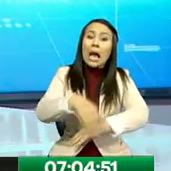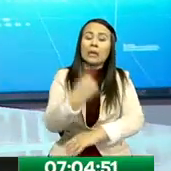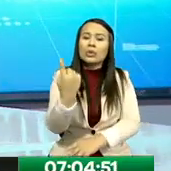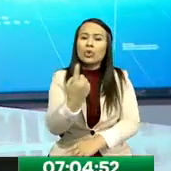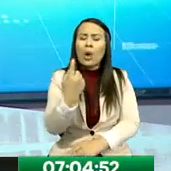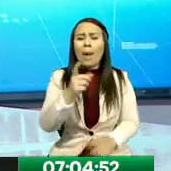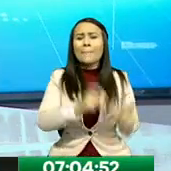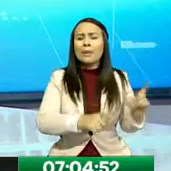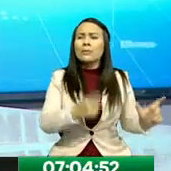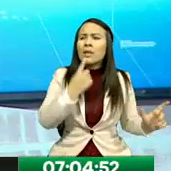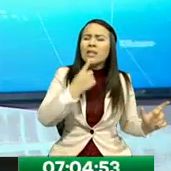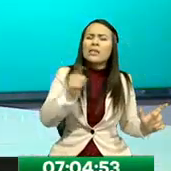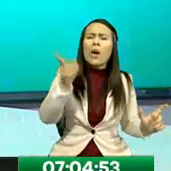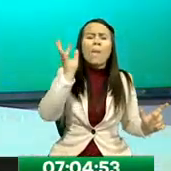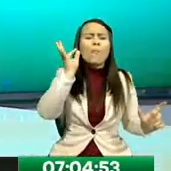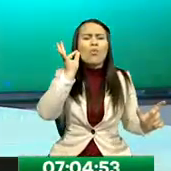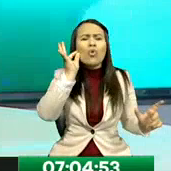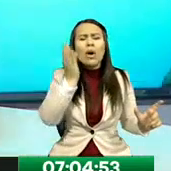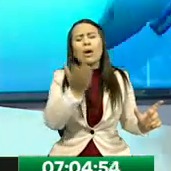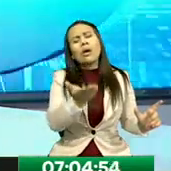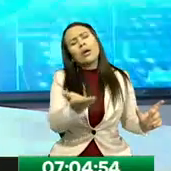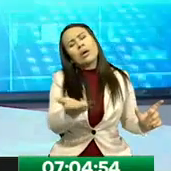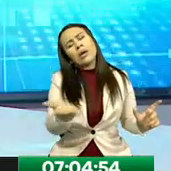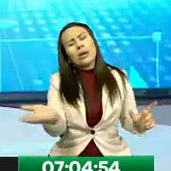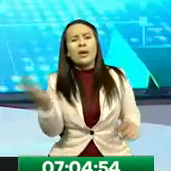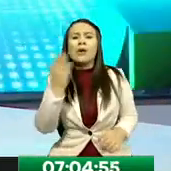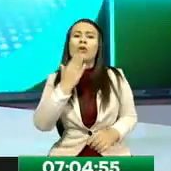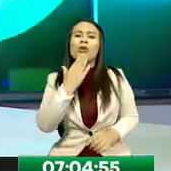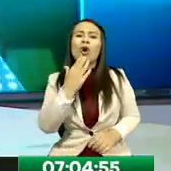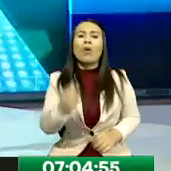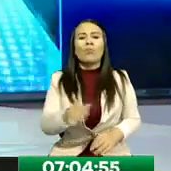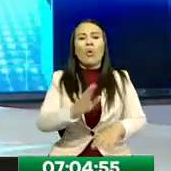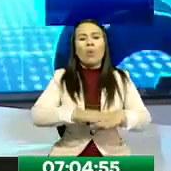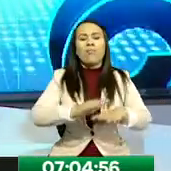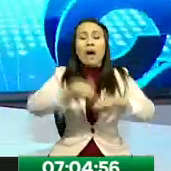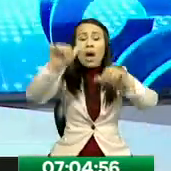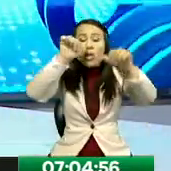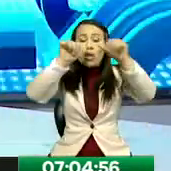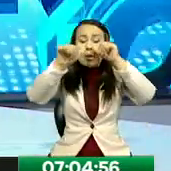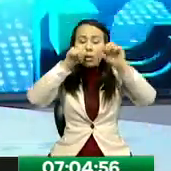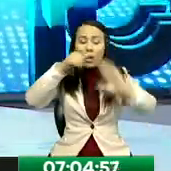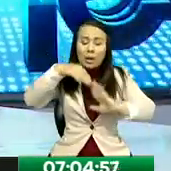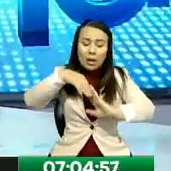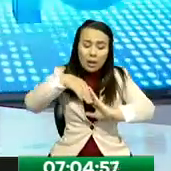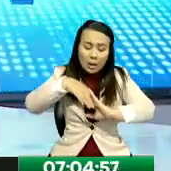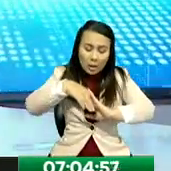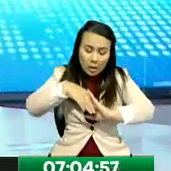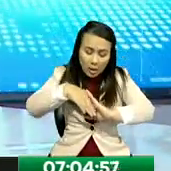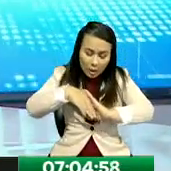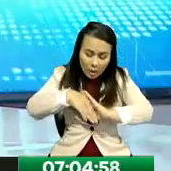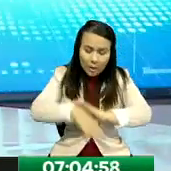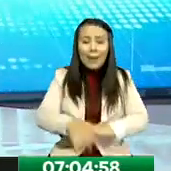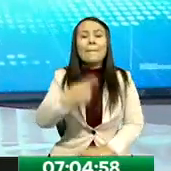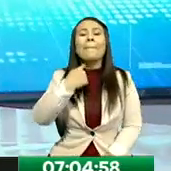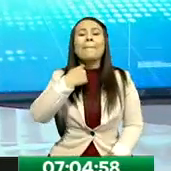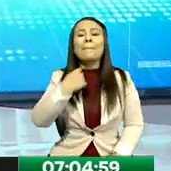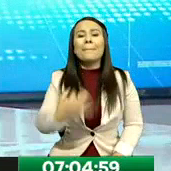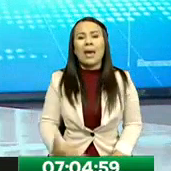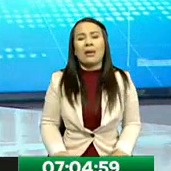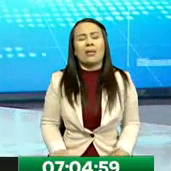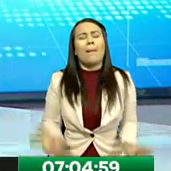testigos, amables televidentes, cómo las consecuencias del consumo de sustancias alucinógenas la llevan a cometer